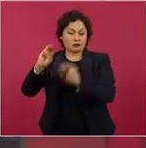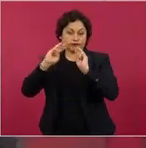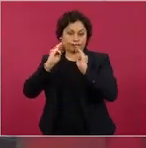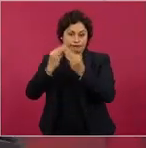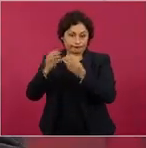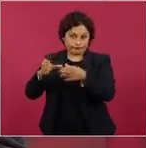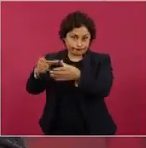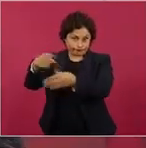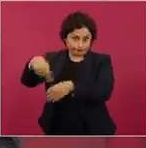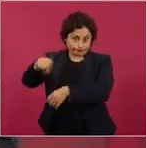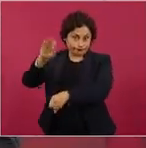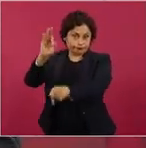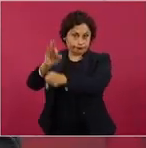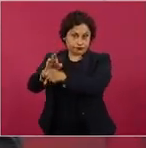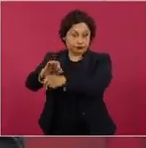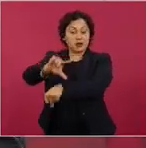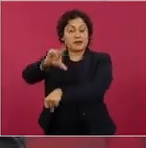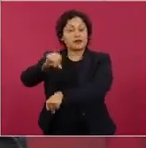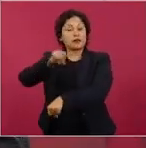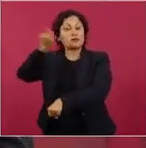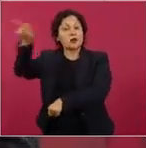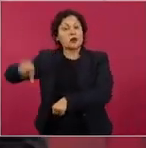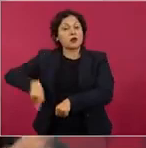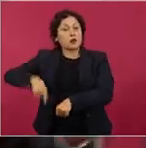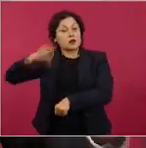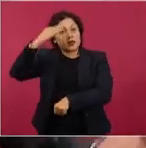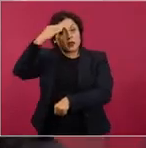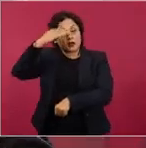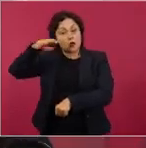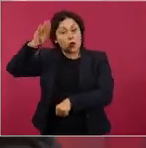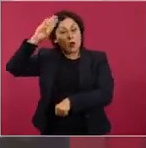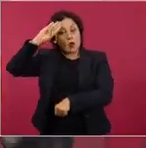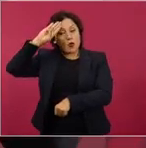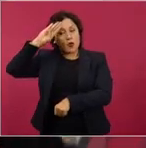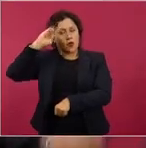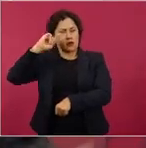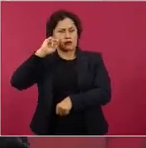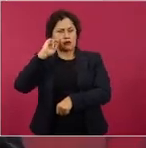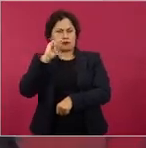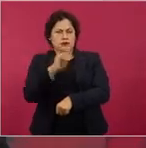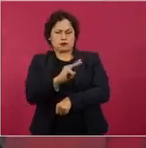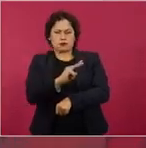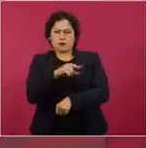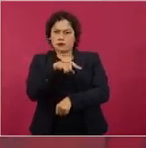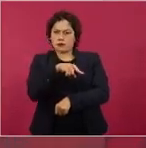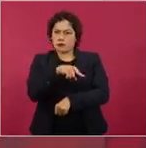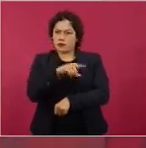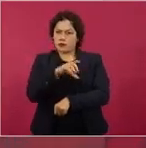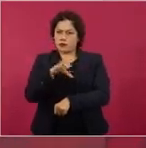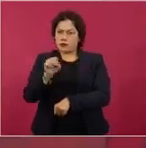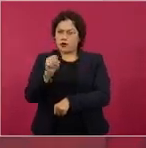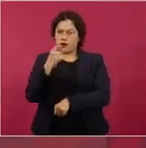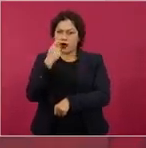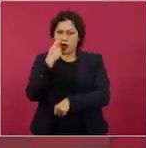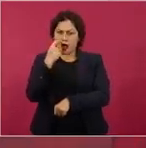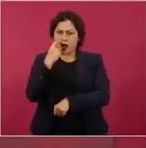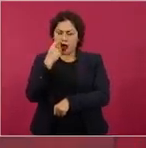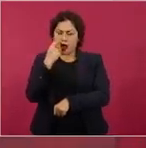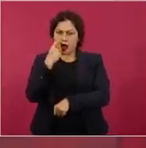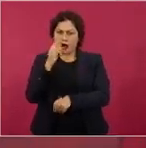Cuba se dio cuenta de que era una trampa porque estaban quedando como